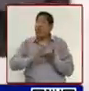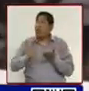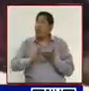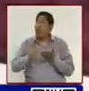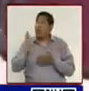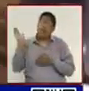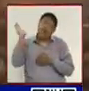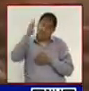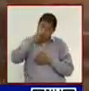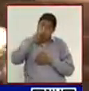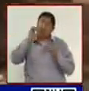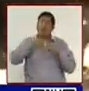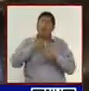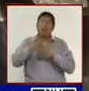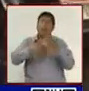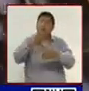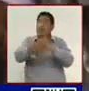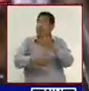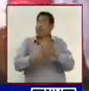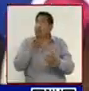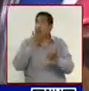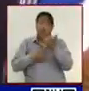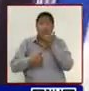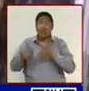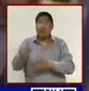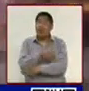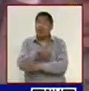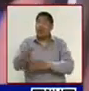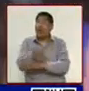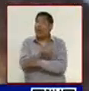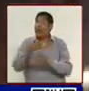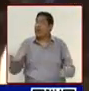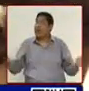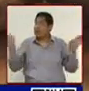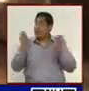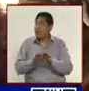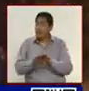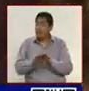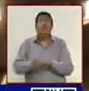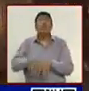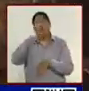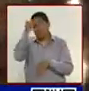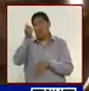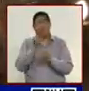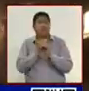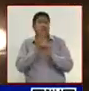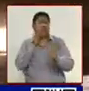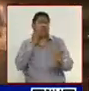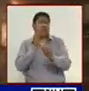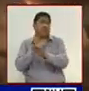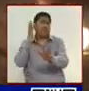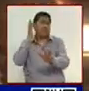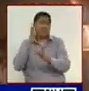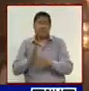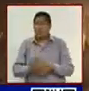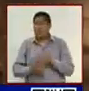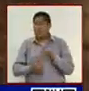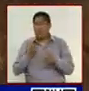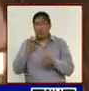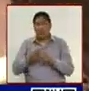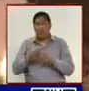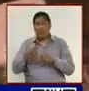los vehículos que están atrás puedan avanzar. Prácticamente esta calle está cerrada. Porque es una fila de movilidades que va a